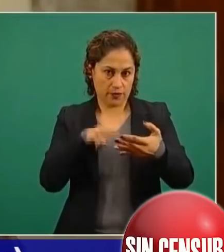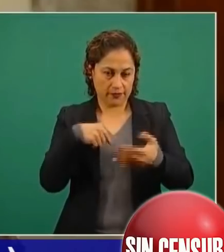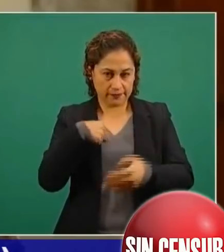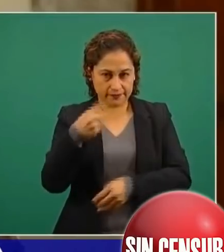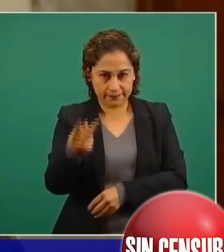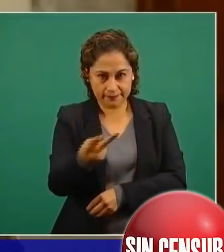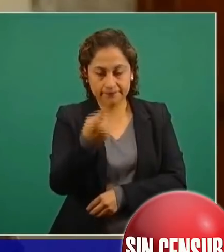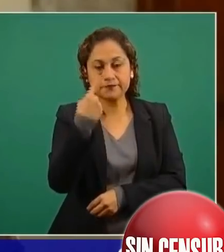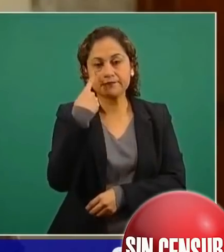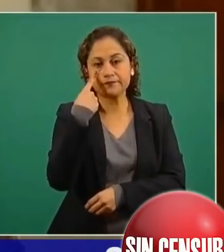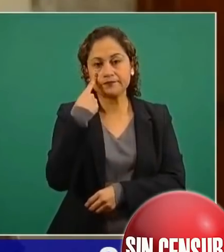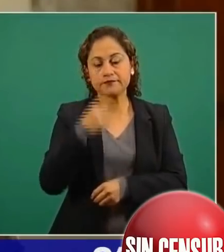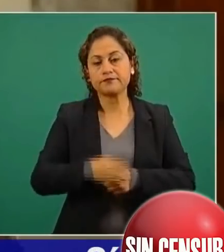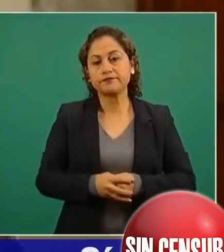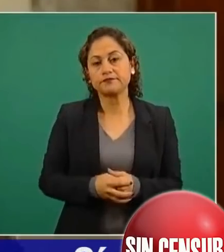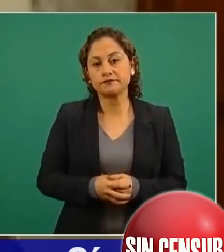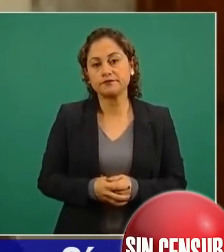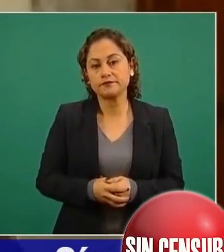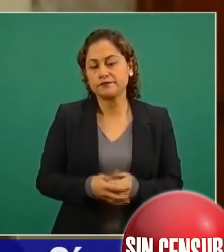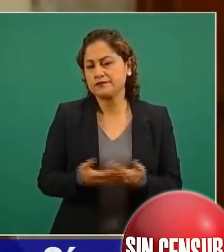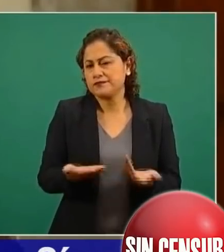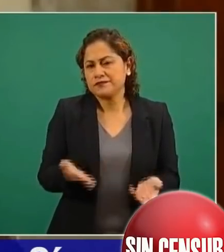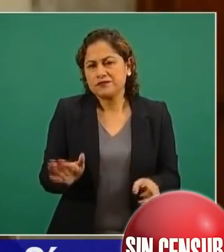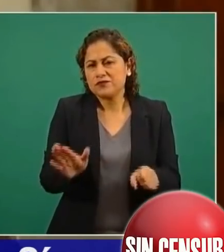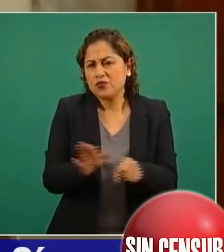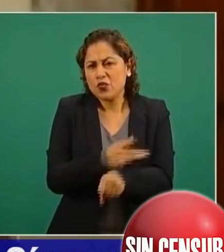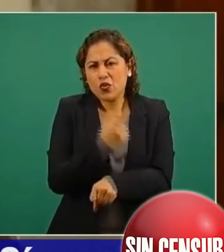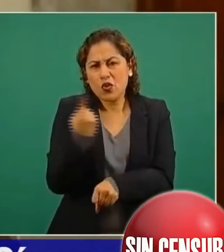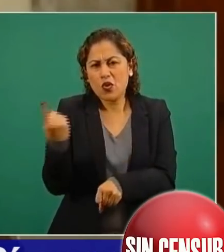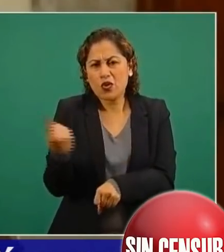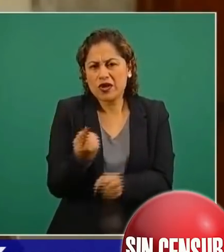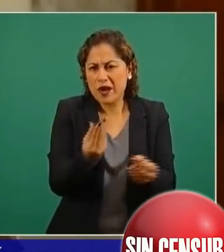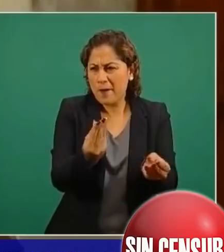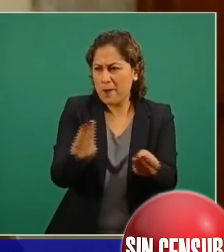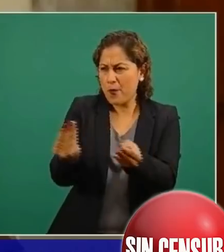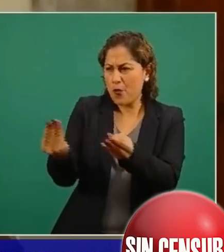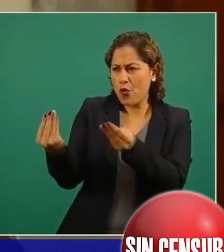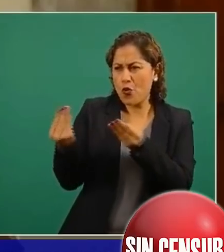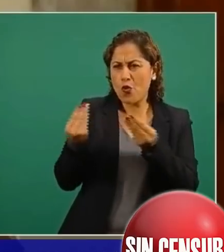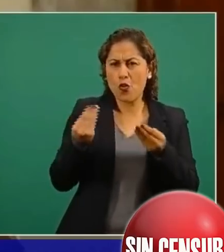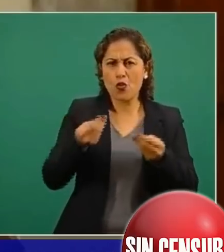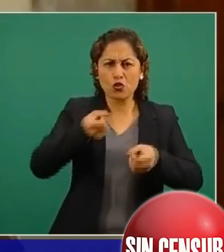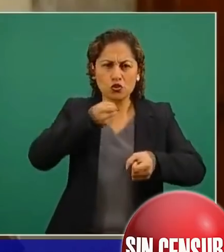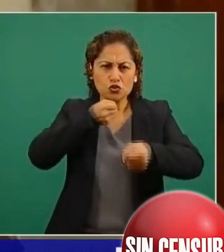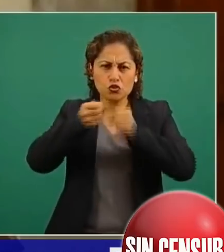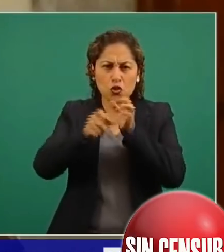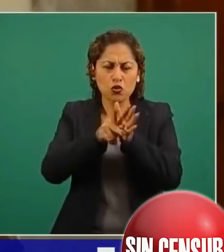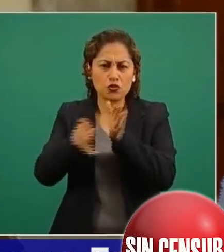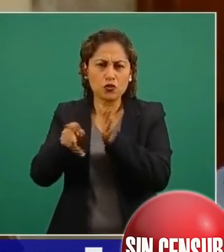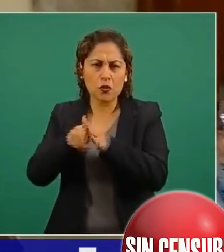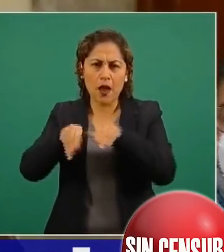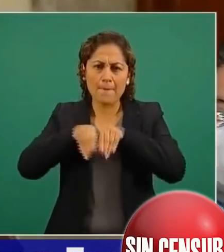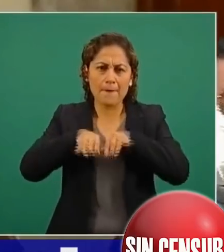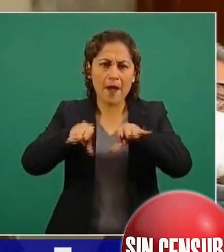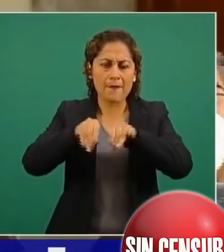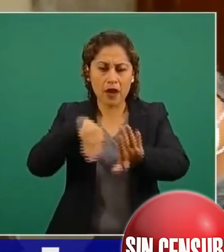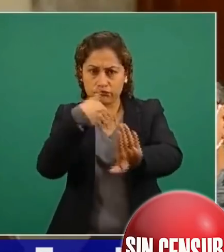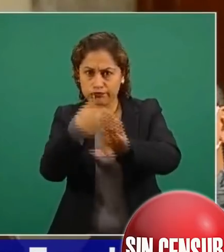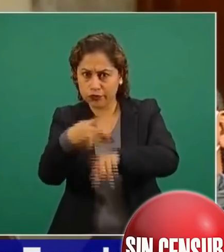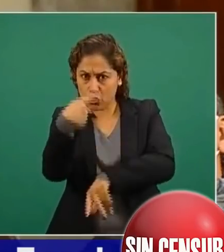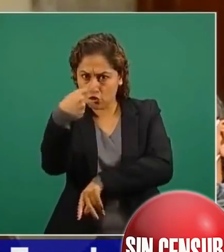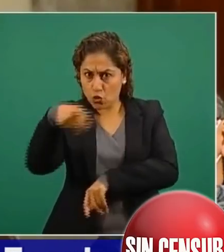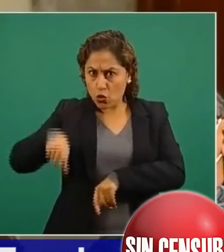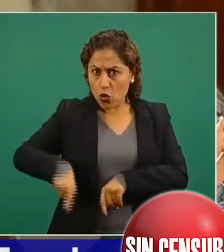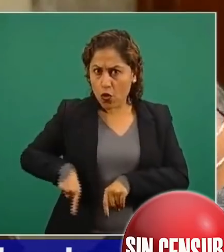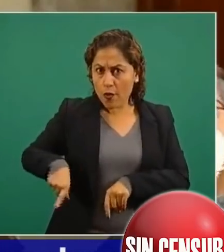si hay estos medios con una campaña de desprestigio de su gobierno o de la 4T, ni siquiera ya es de su